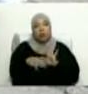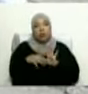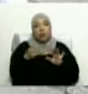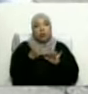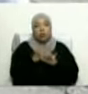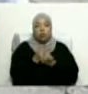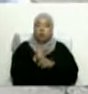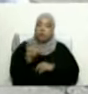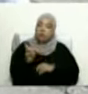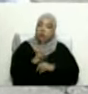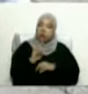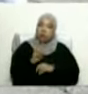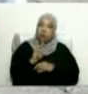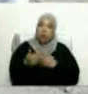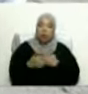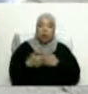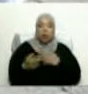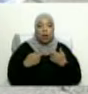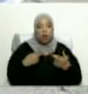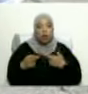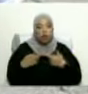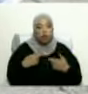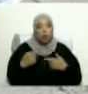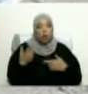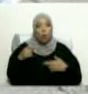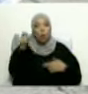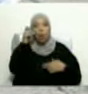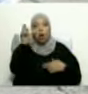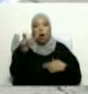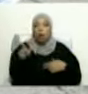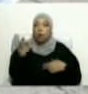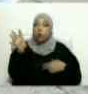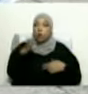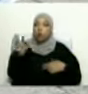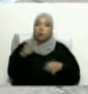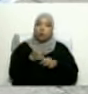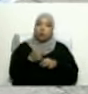Venezuela con relación al Esequibo. Es parte del reporte. Con esto nosotros retornamos a los estudios.